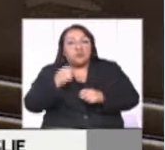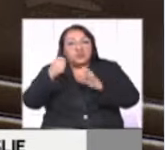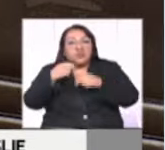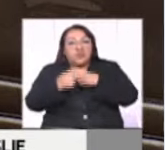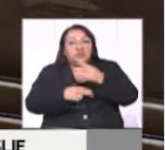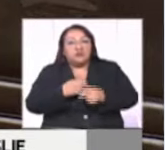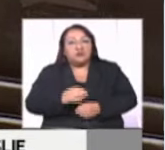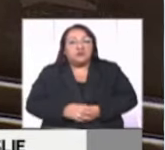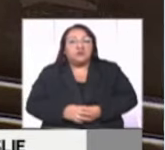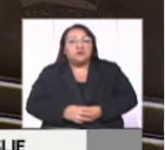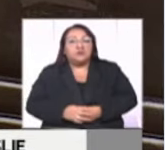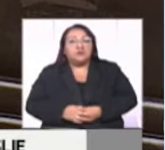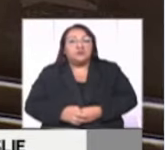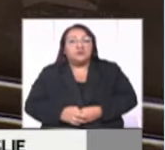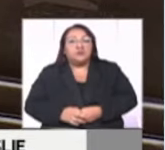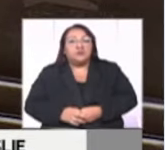nacional.